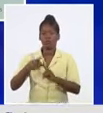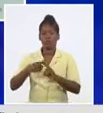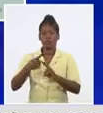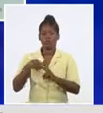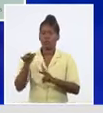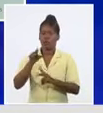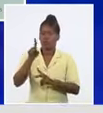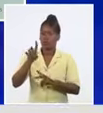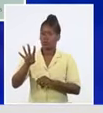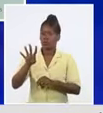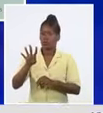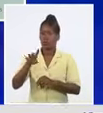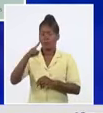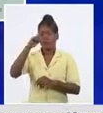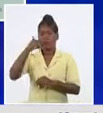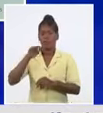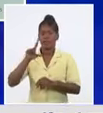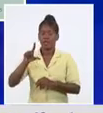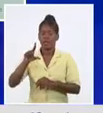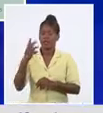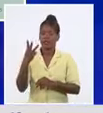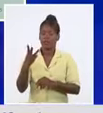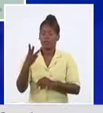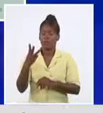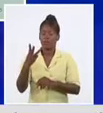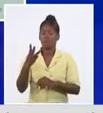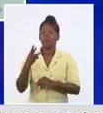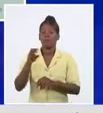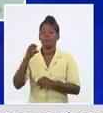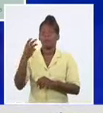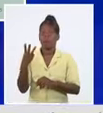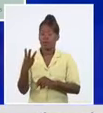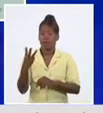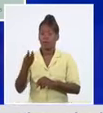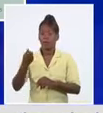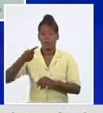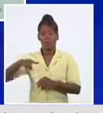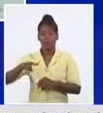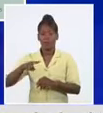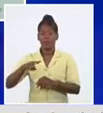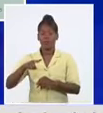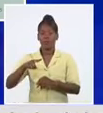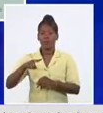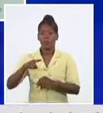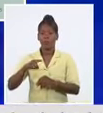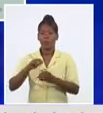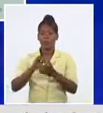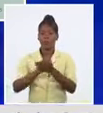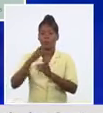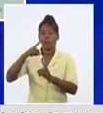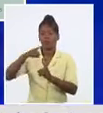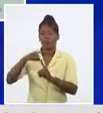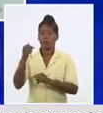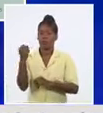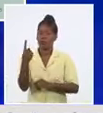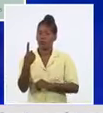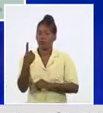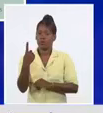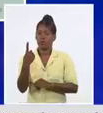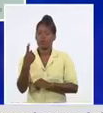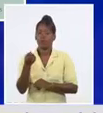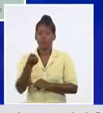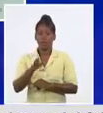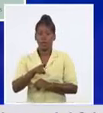Salvador, 3, al igual que Maicí y Niceto Pérez. Manuel Tames solo confirma un caso positivo, al igual